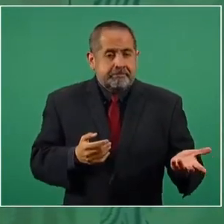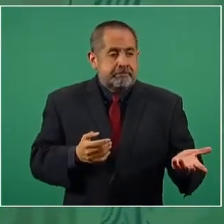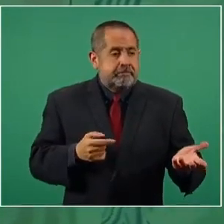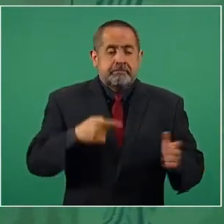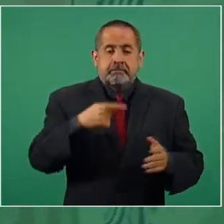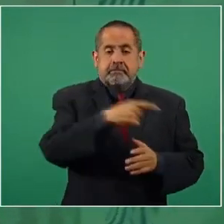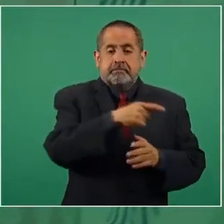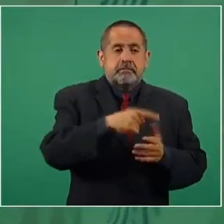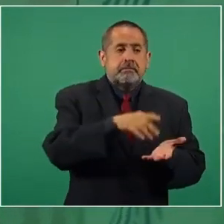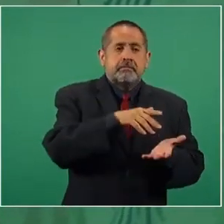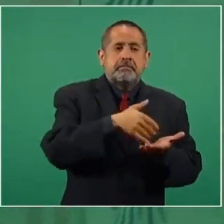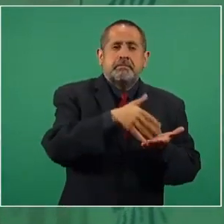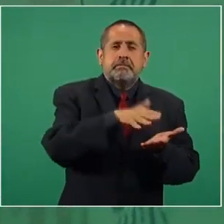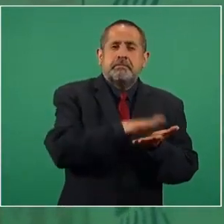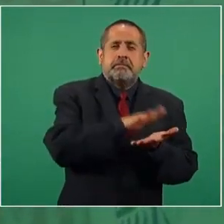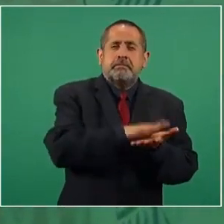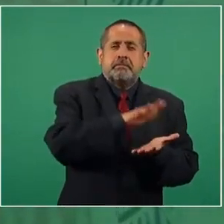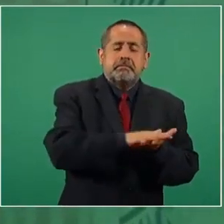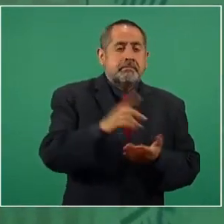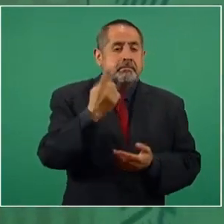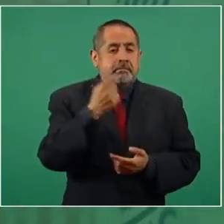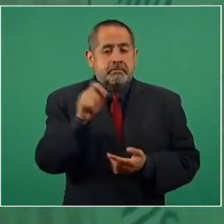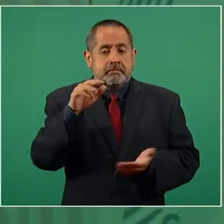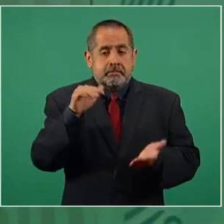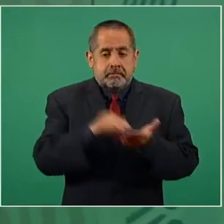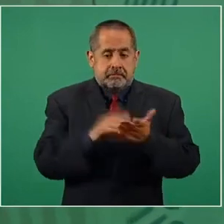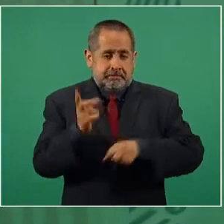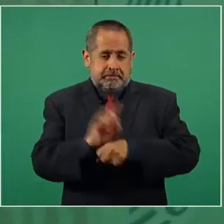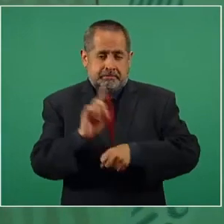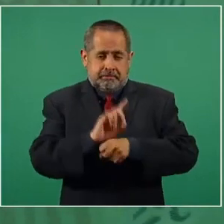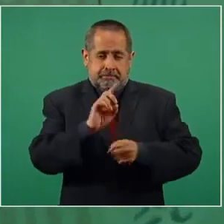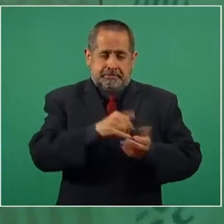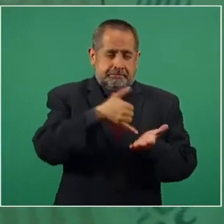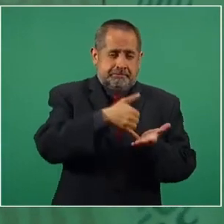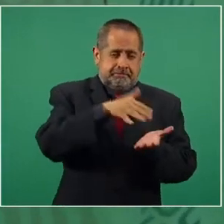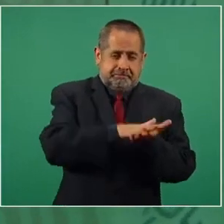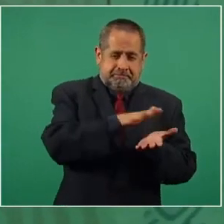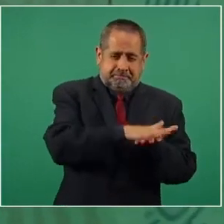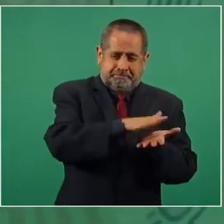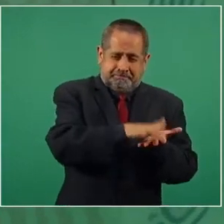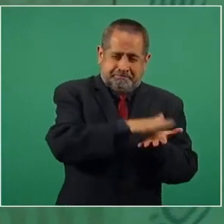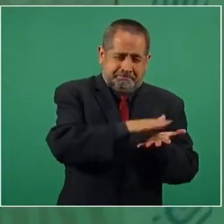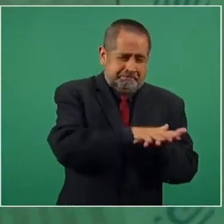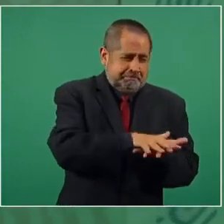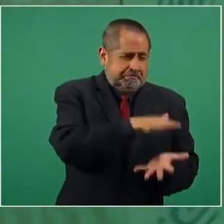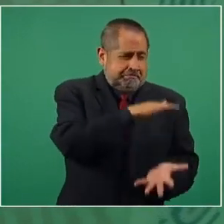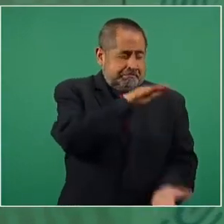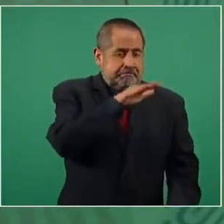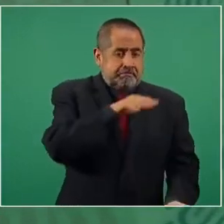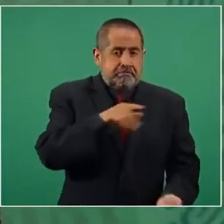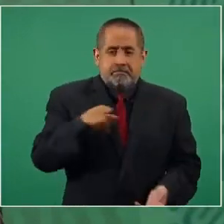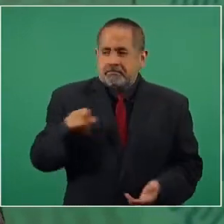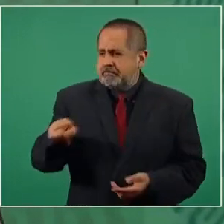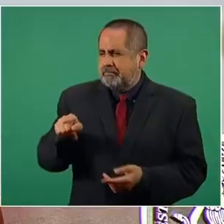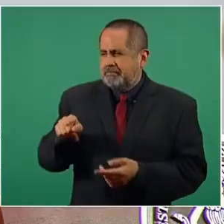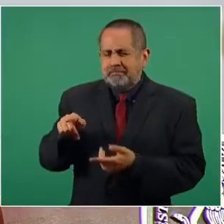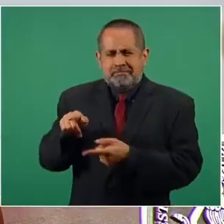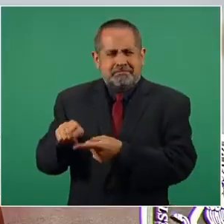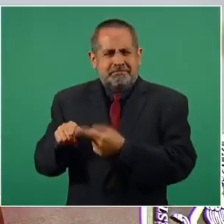tiraba 120 mil ejemplares diarios en aquel entonces, cuando México tenía